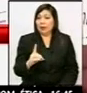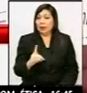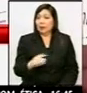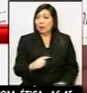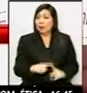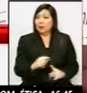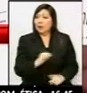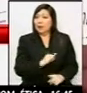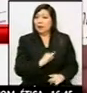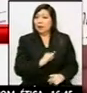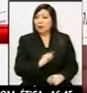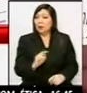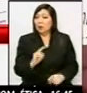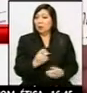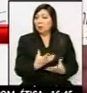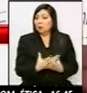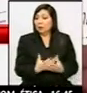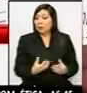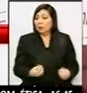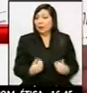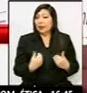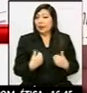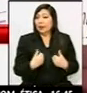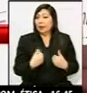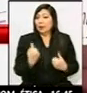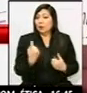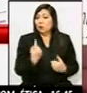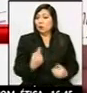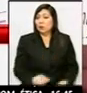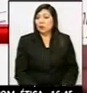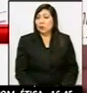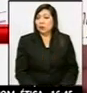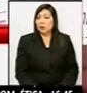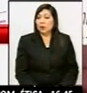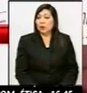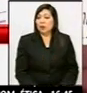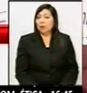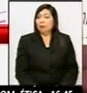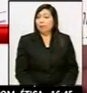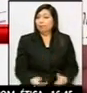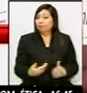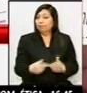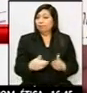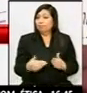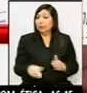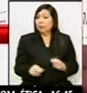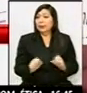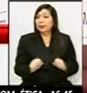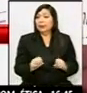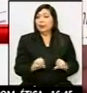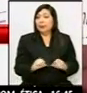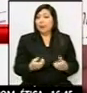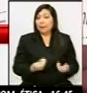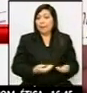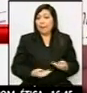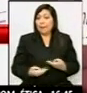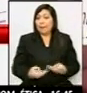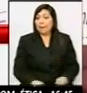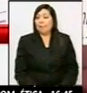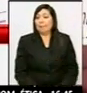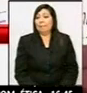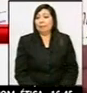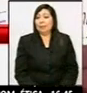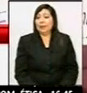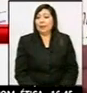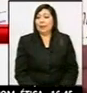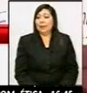instituciones que a mi gusto deberían desaparecer y tener un solo derrotero, pero que siguen siendo financiadas en desmedro